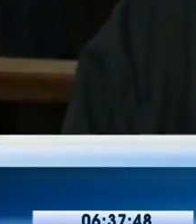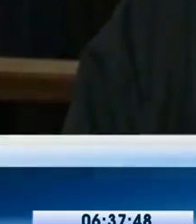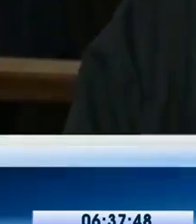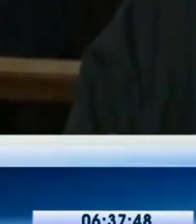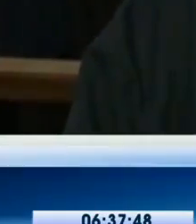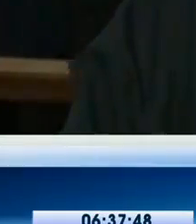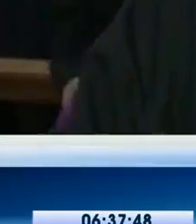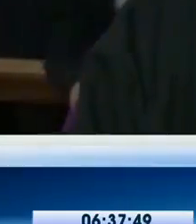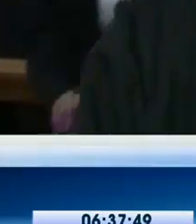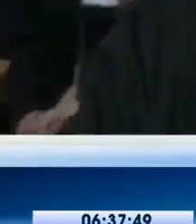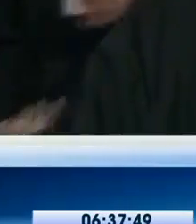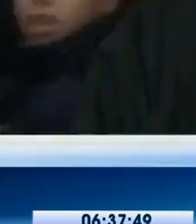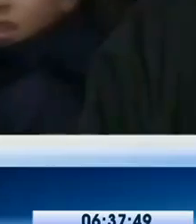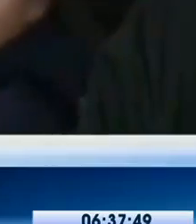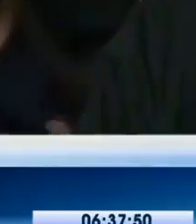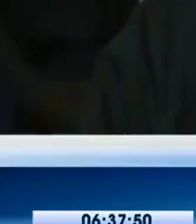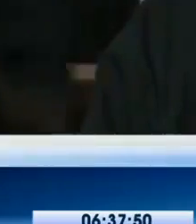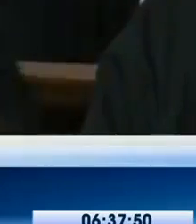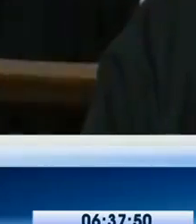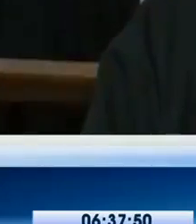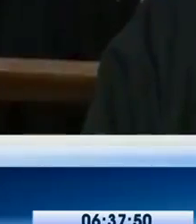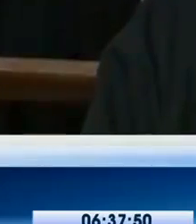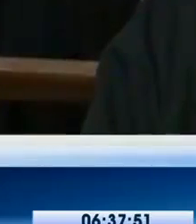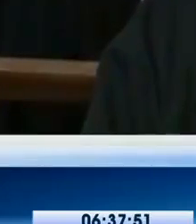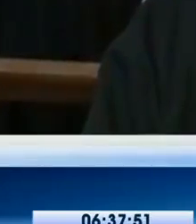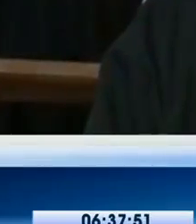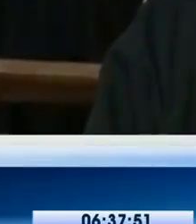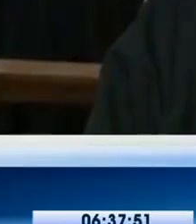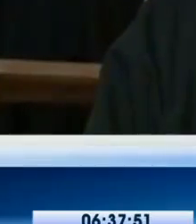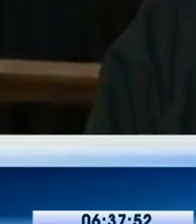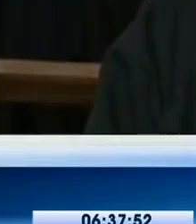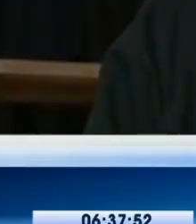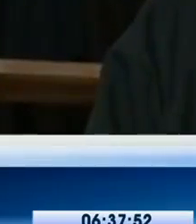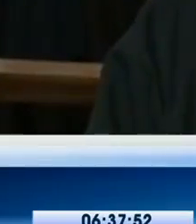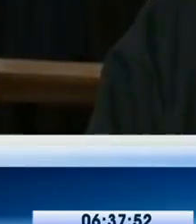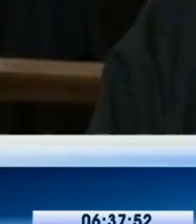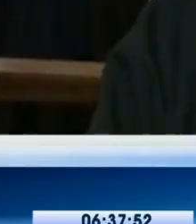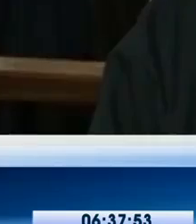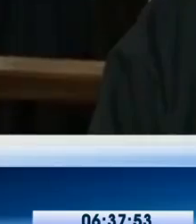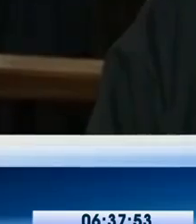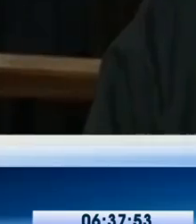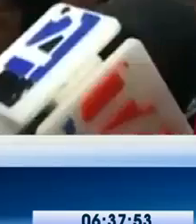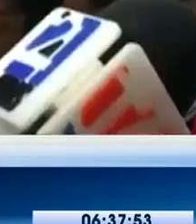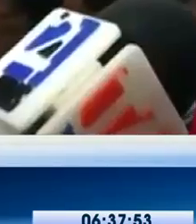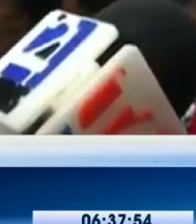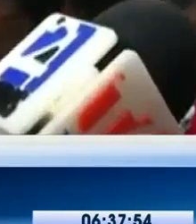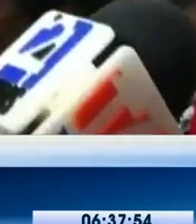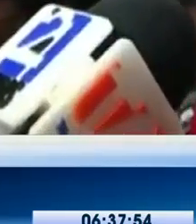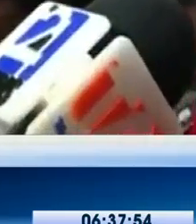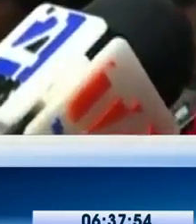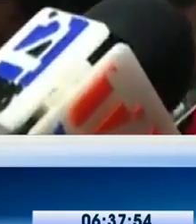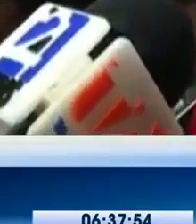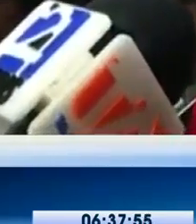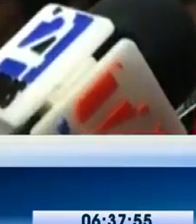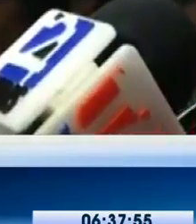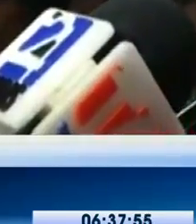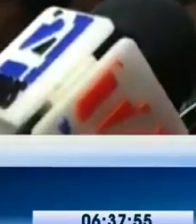pequeña Emilia. También llegará un antropólogo de Quito para ver las causas específicas de su muerte. Hoy Emilia ya no